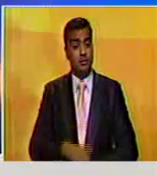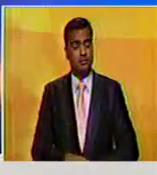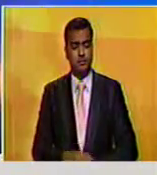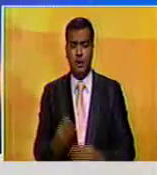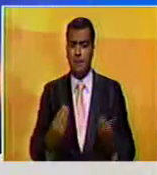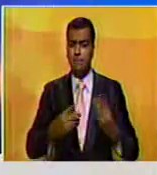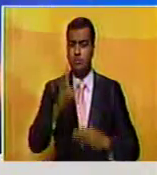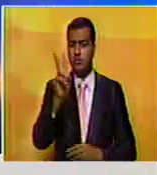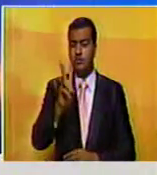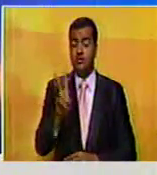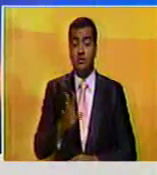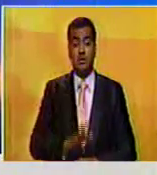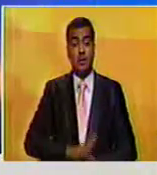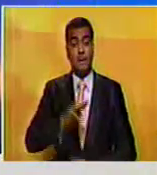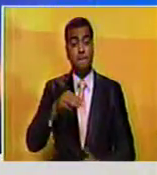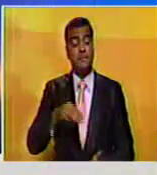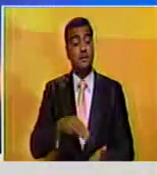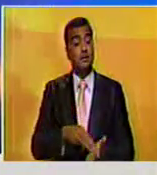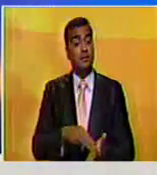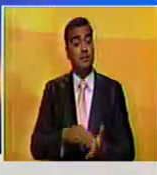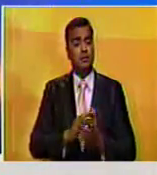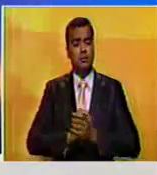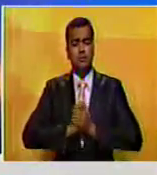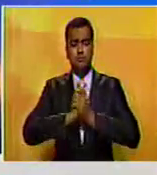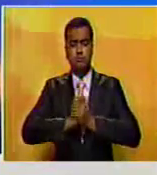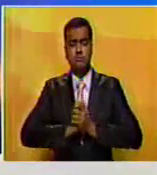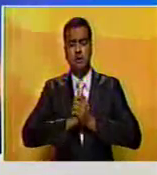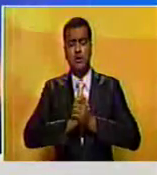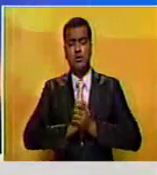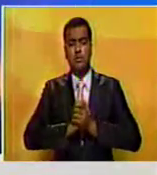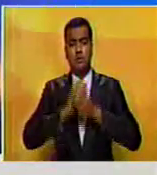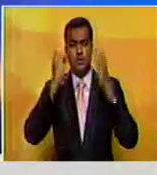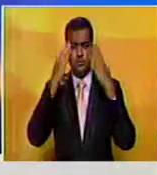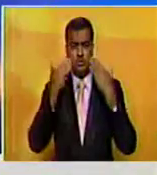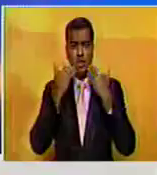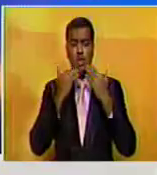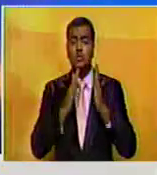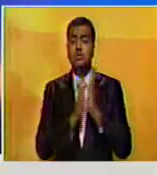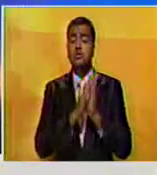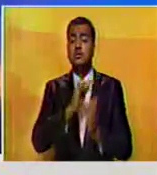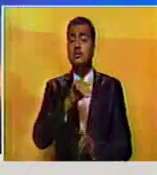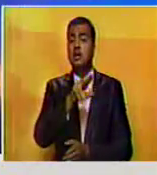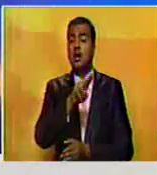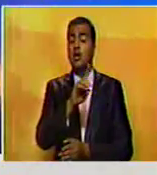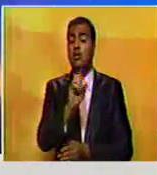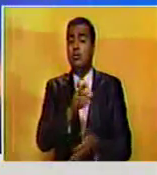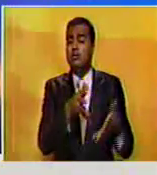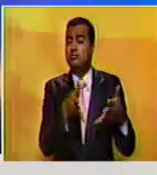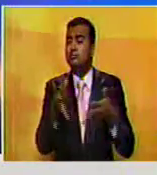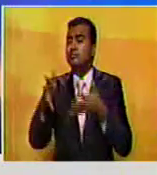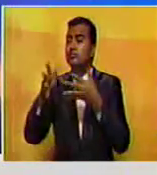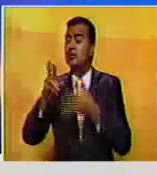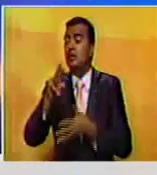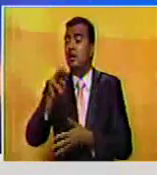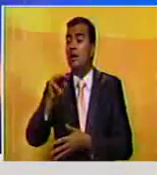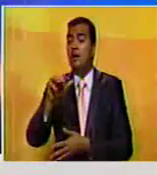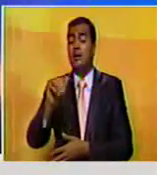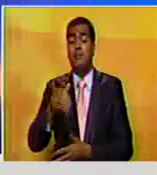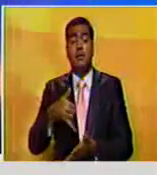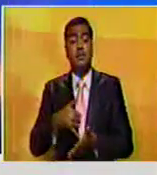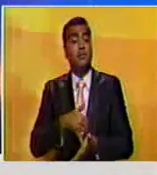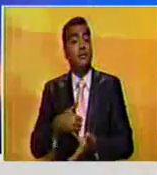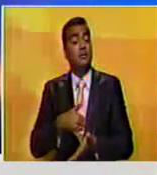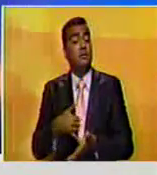Numerosos venezolanos que se encuentran en Miami ofrecieron sus plegarias a San Judas Tadeo para que desviara el paso del huracán Irma hacia la costa oeste,